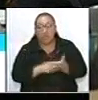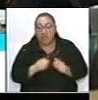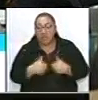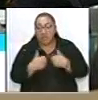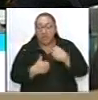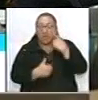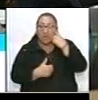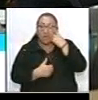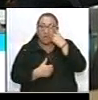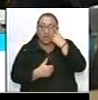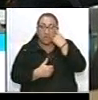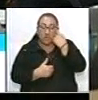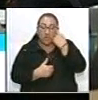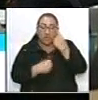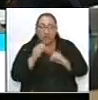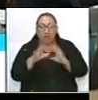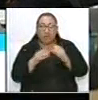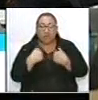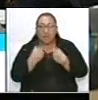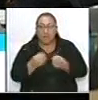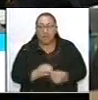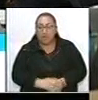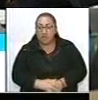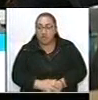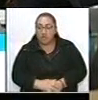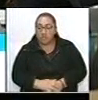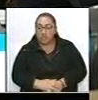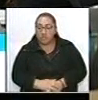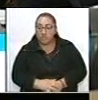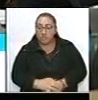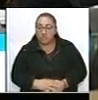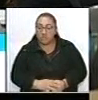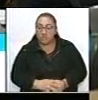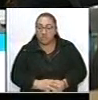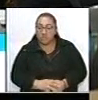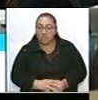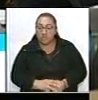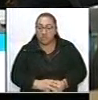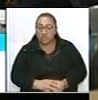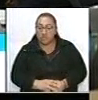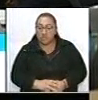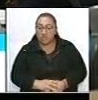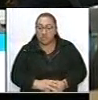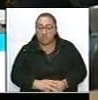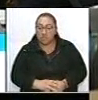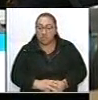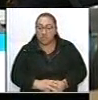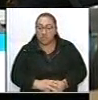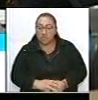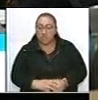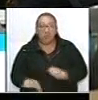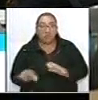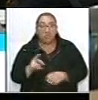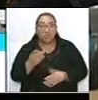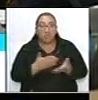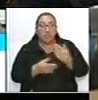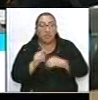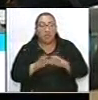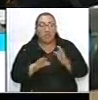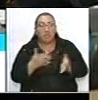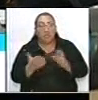es necesario que un sereno, en la hora de hacer el servicio, a veces fallece, ¿no?